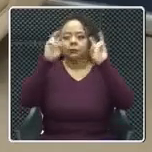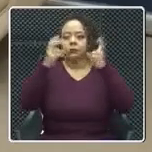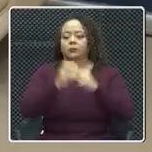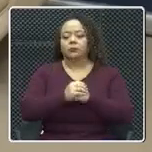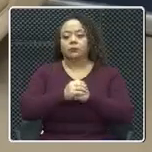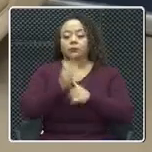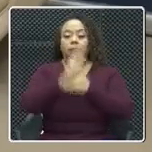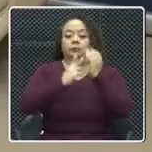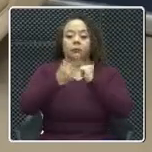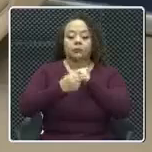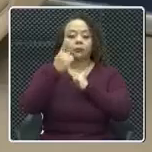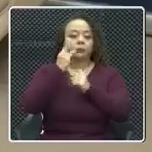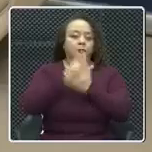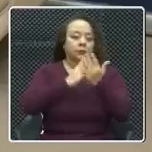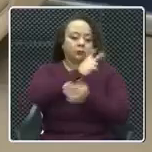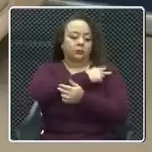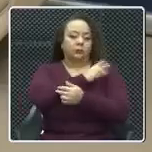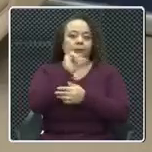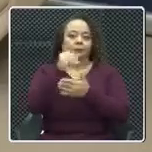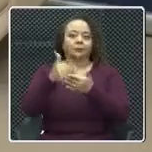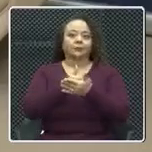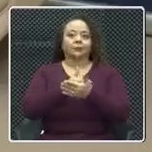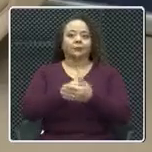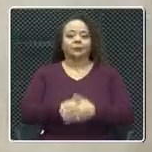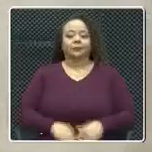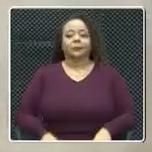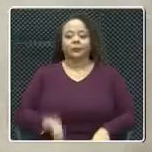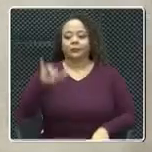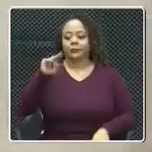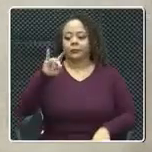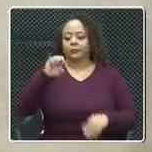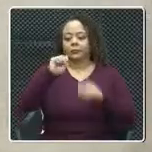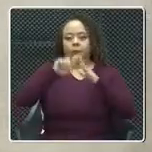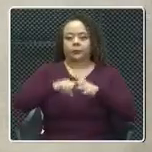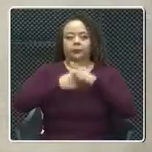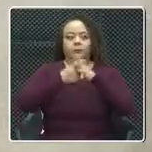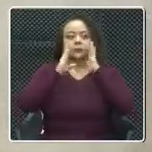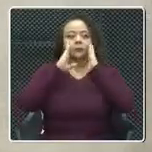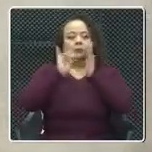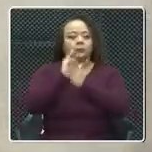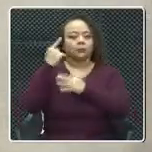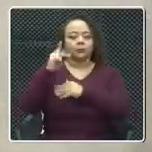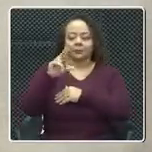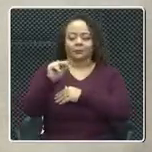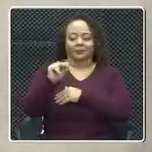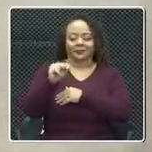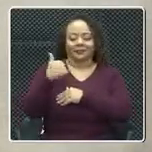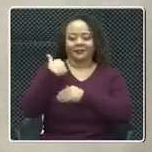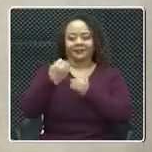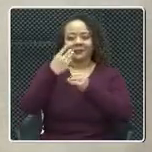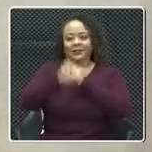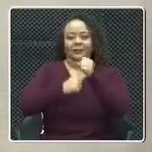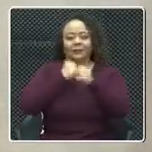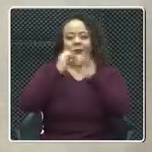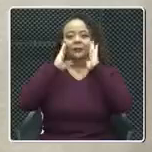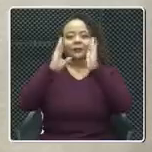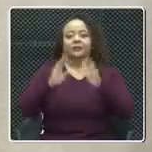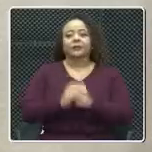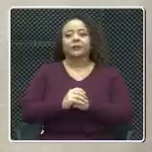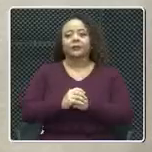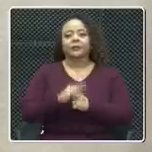a veces para algunos patronos, como si fuera nuevo, ¿verdad? Claro. Como el INSS está empezando a atender estos riesgos. No, tenemos muchos años de atenderlos